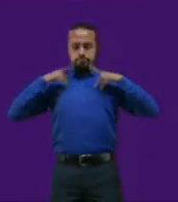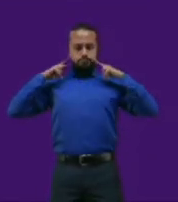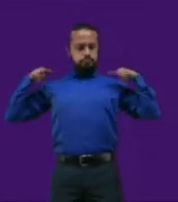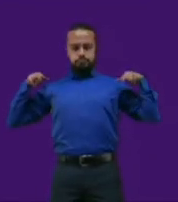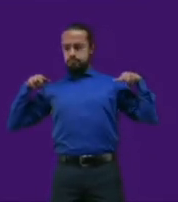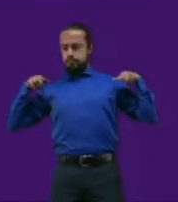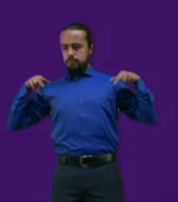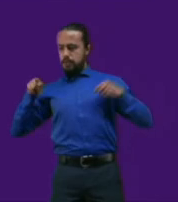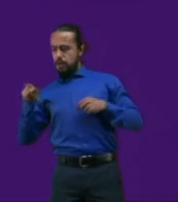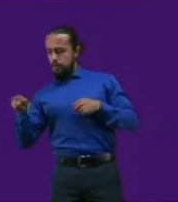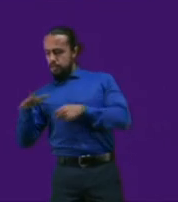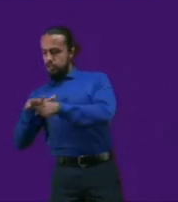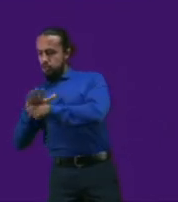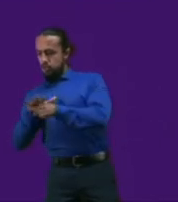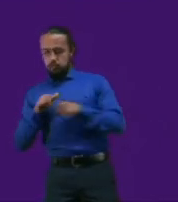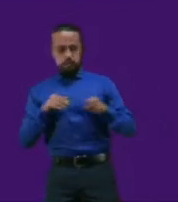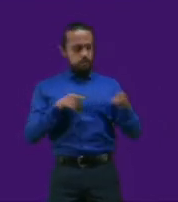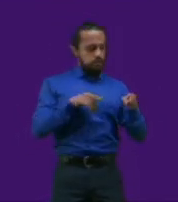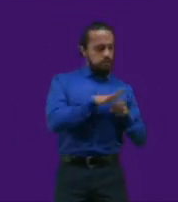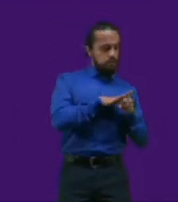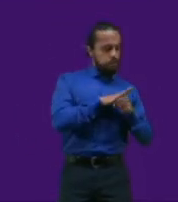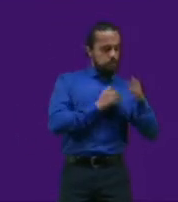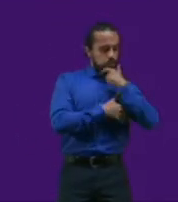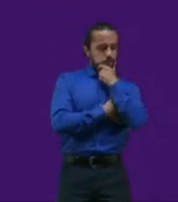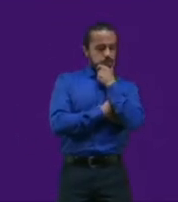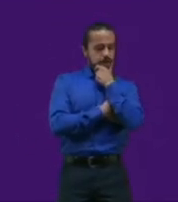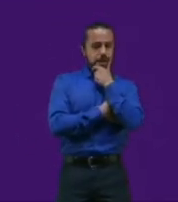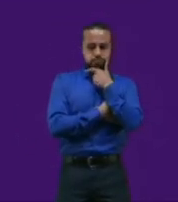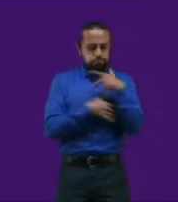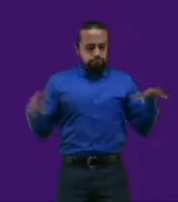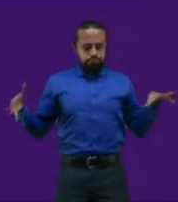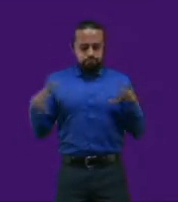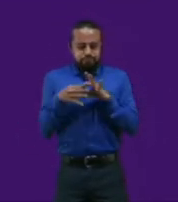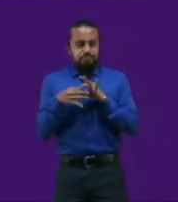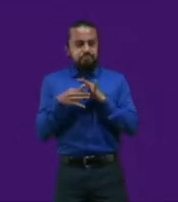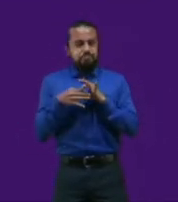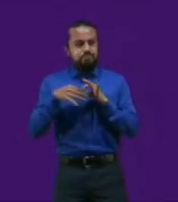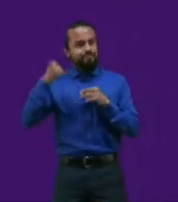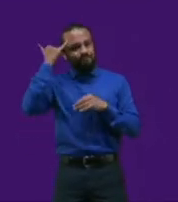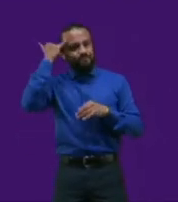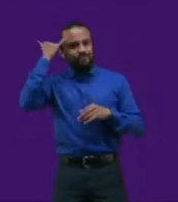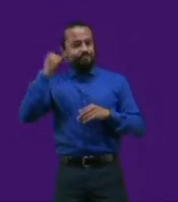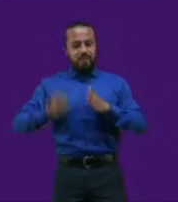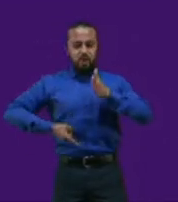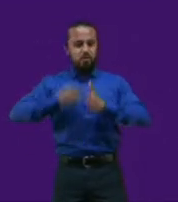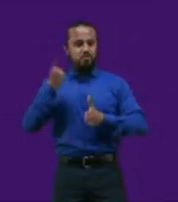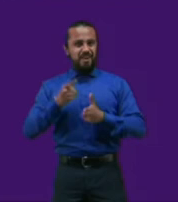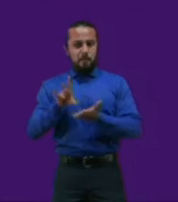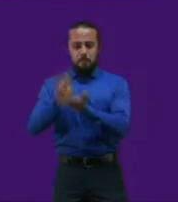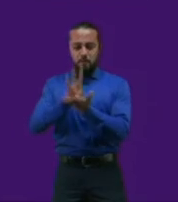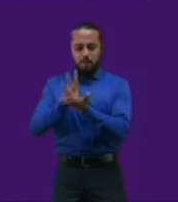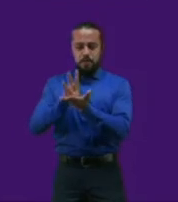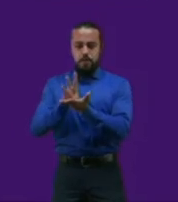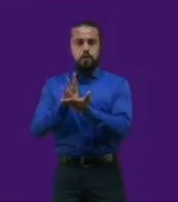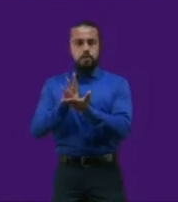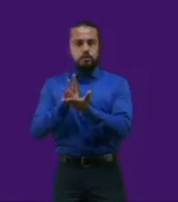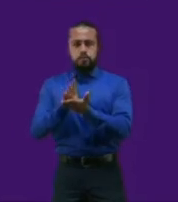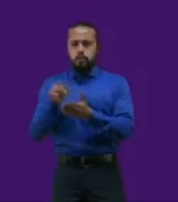lados, era muy claro el modelo de negocio que había un gap muy grande, había un montón de